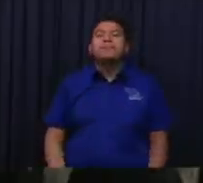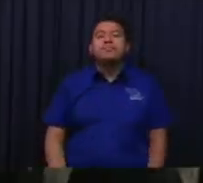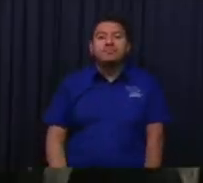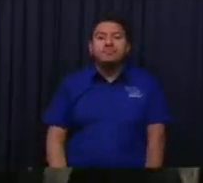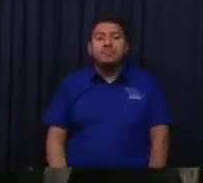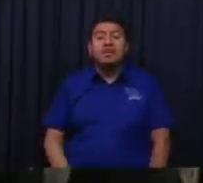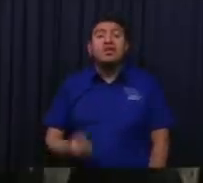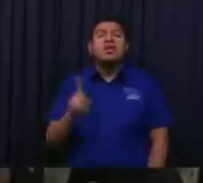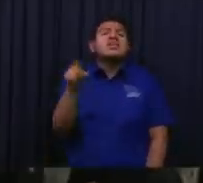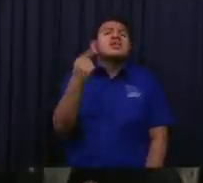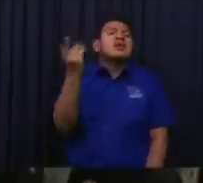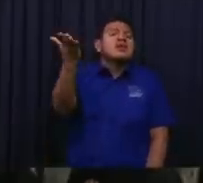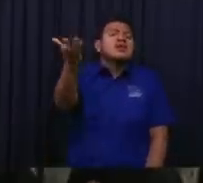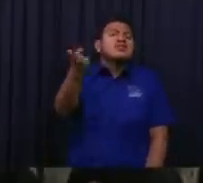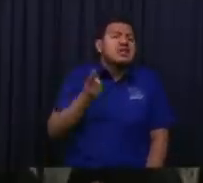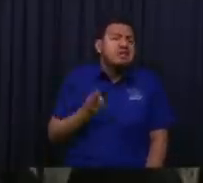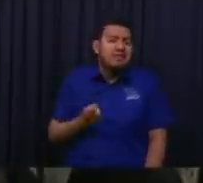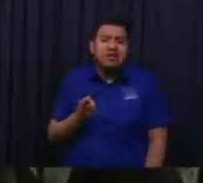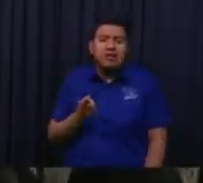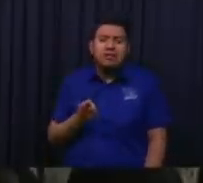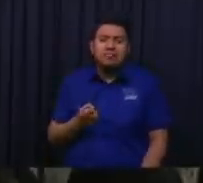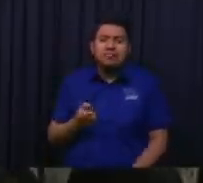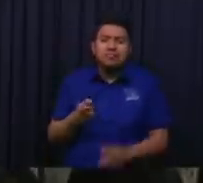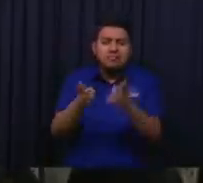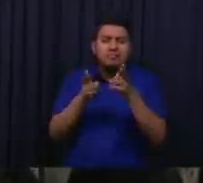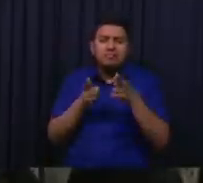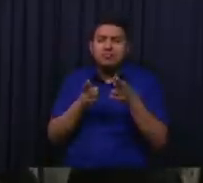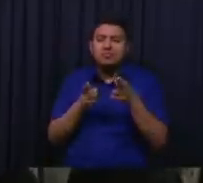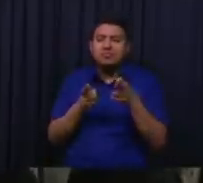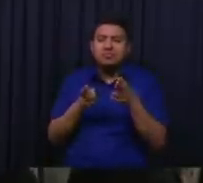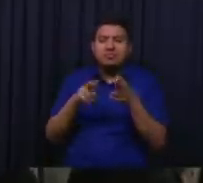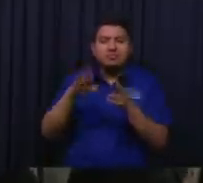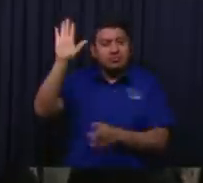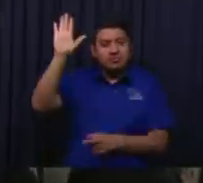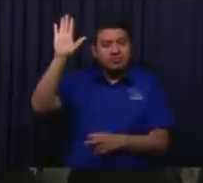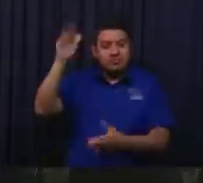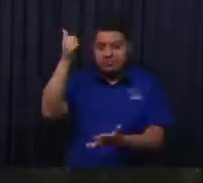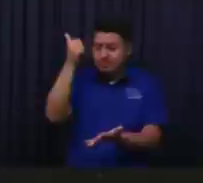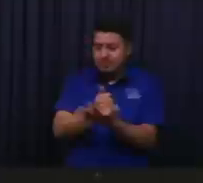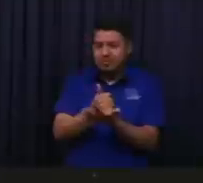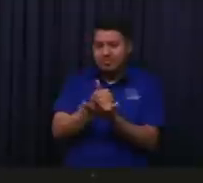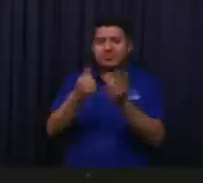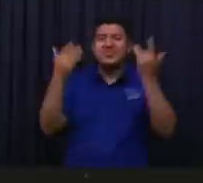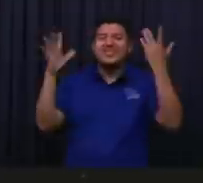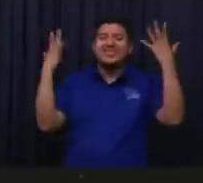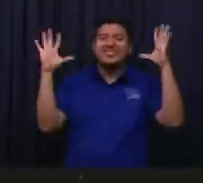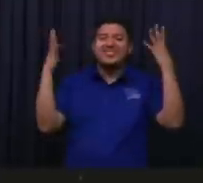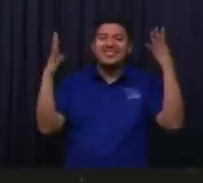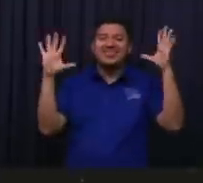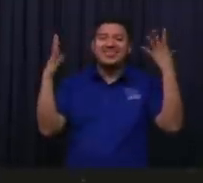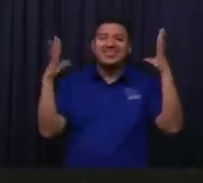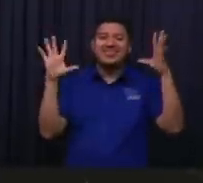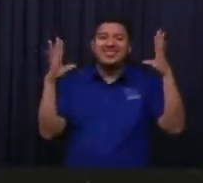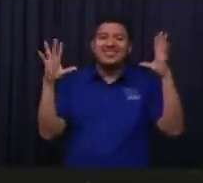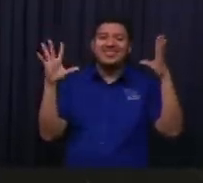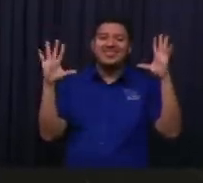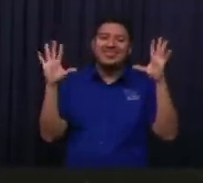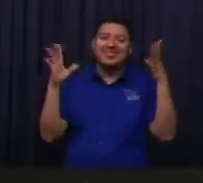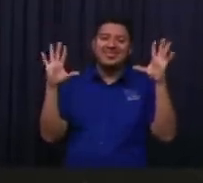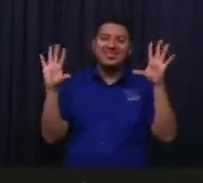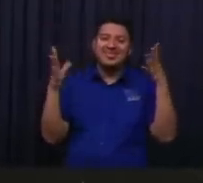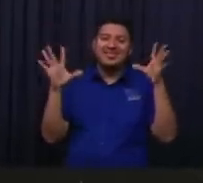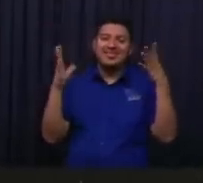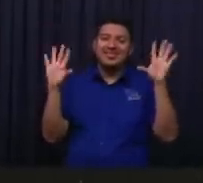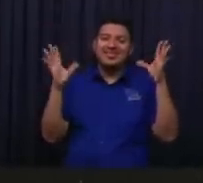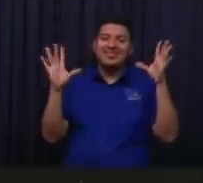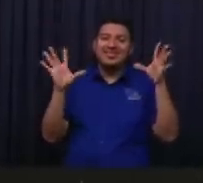¿Cuántos reciben esas ministraciones a estas alturas del partido? Dele fuerte su aplauso al Rey. Gloria a Dios. Gloria